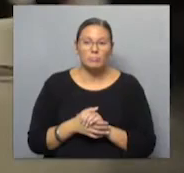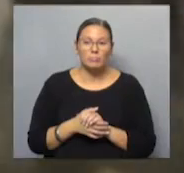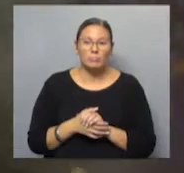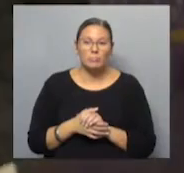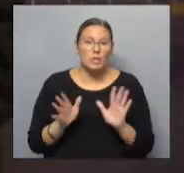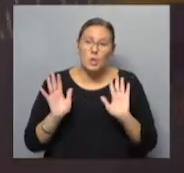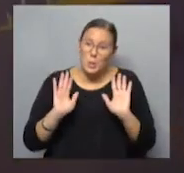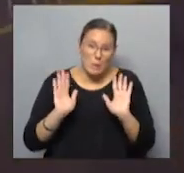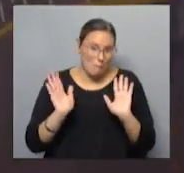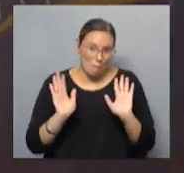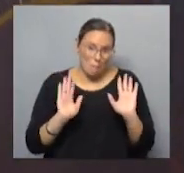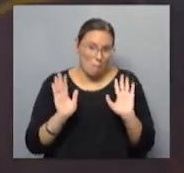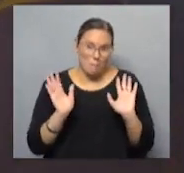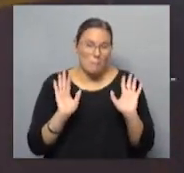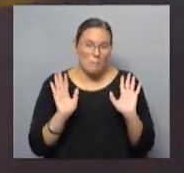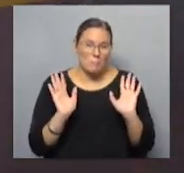comenten. No,